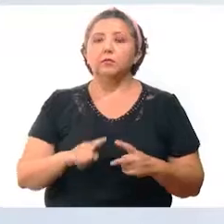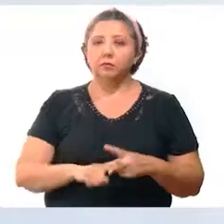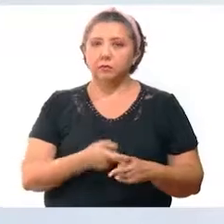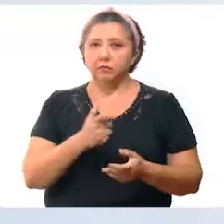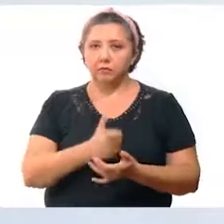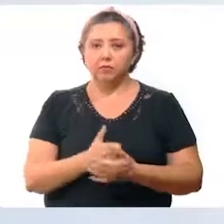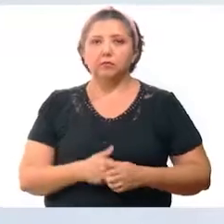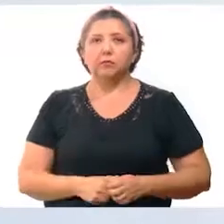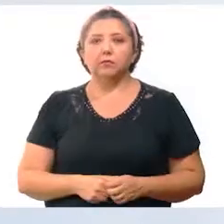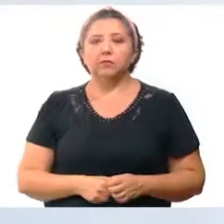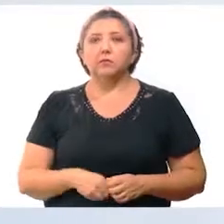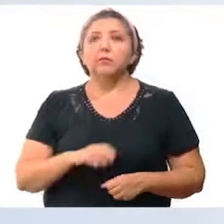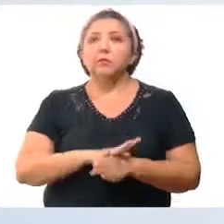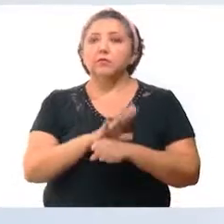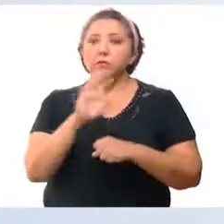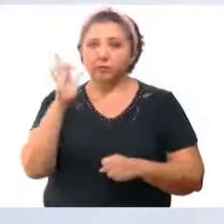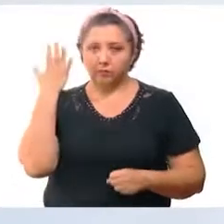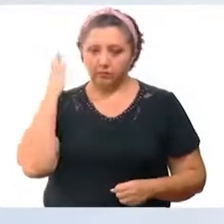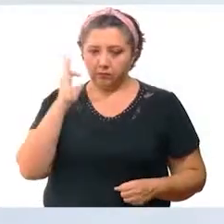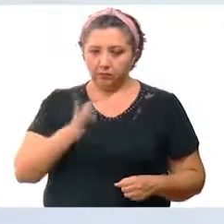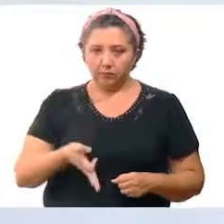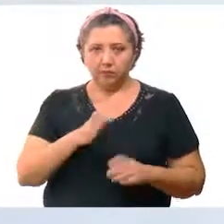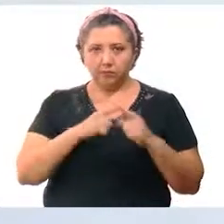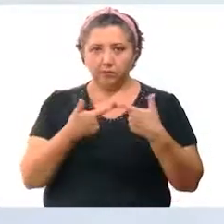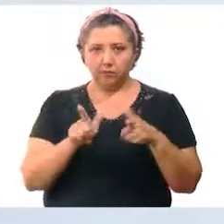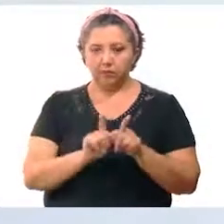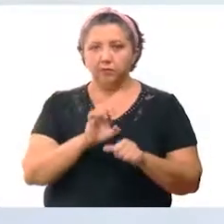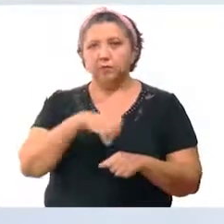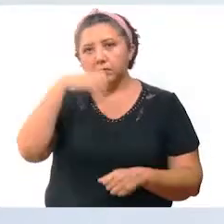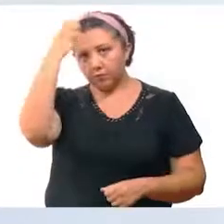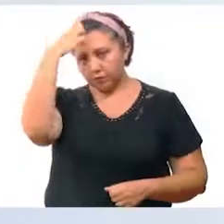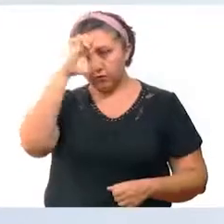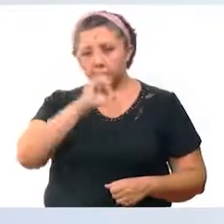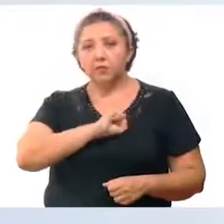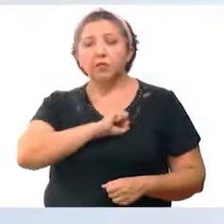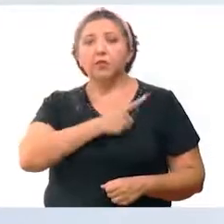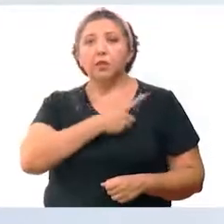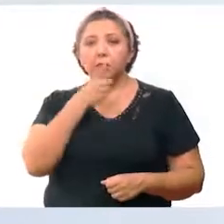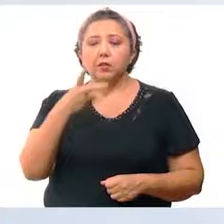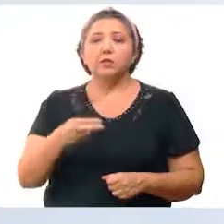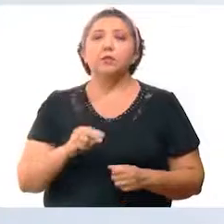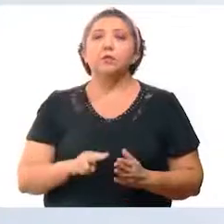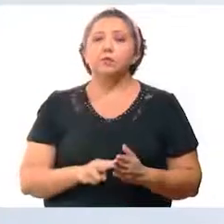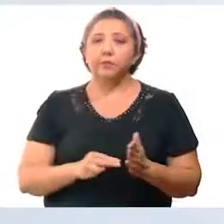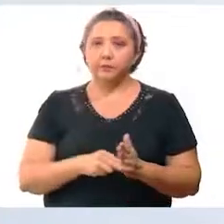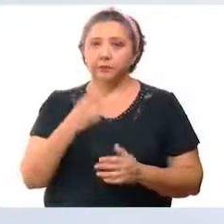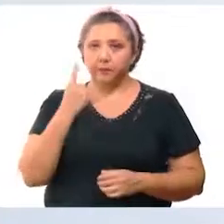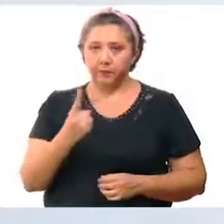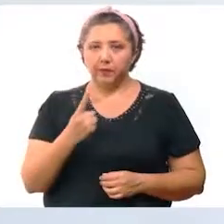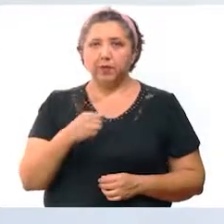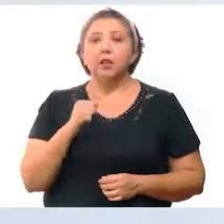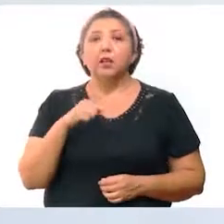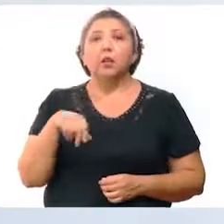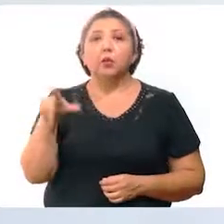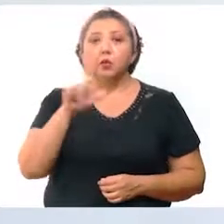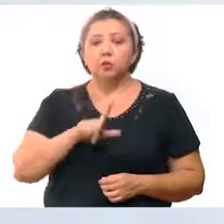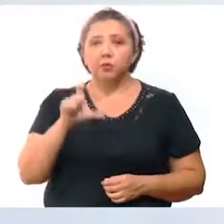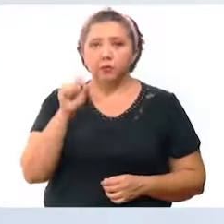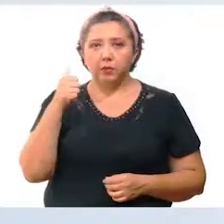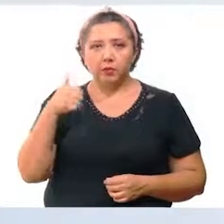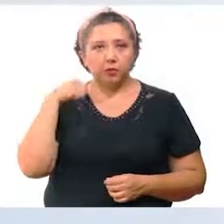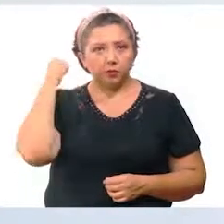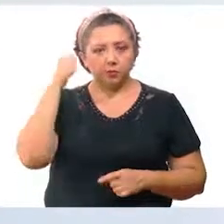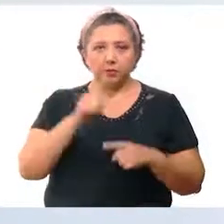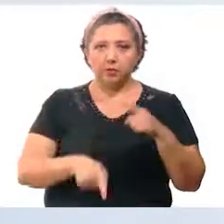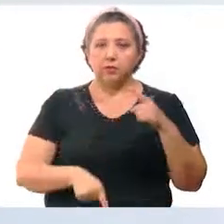reactivación económica, las cuales fueron aprobadas por el Comité de Expertos en Salud Pública. Y estas medidas son: 1. A partir del día lunes 26 de